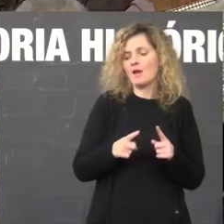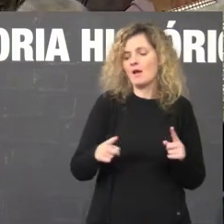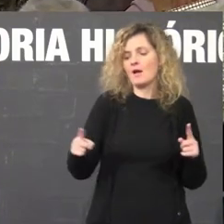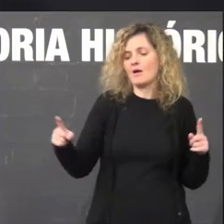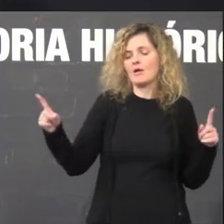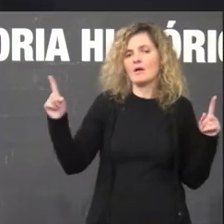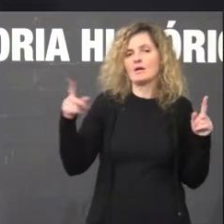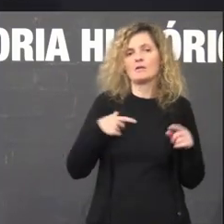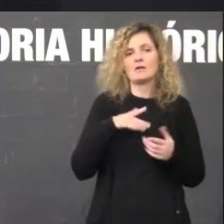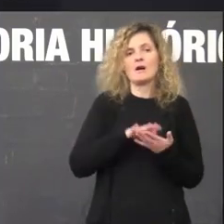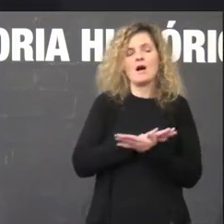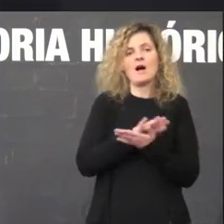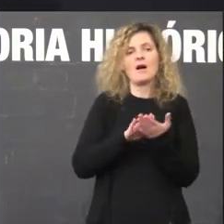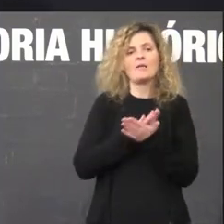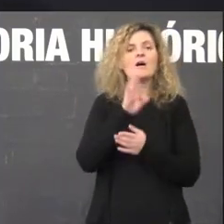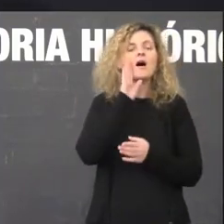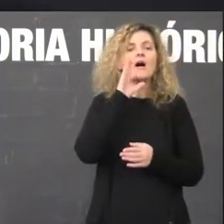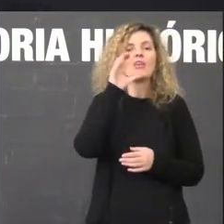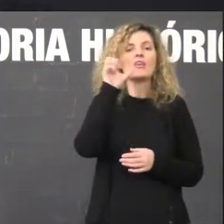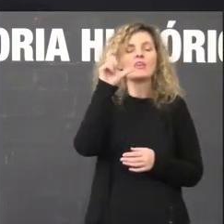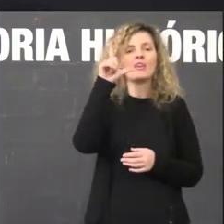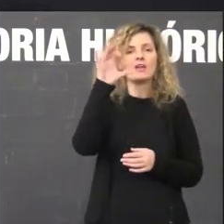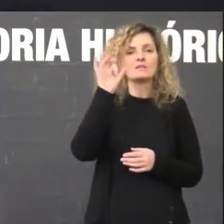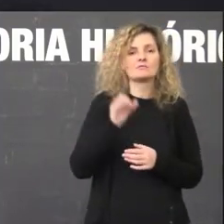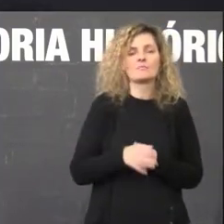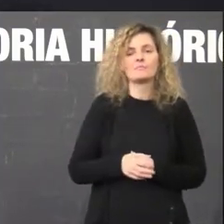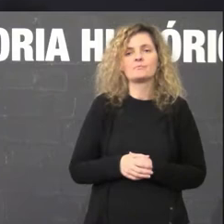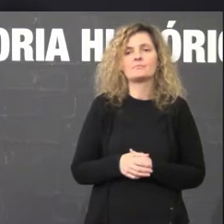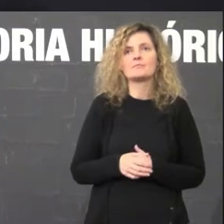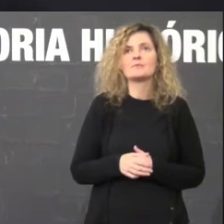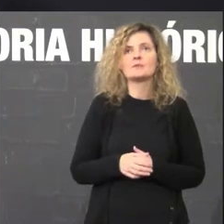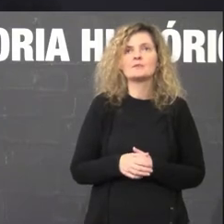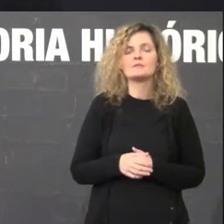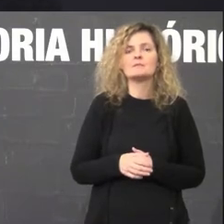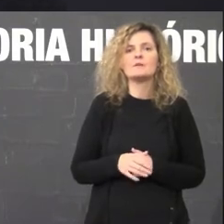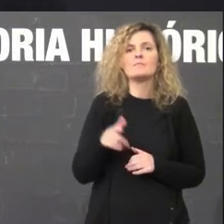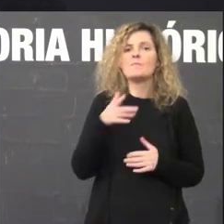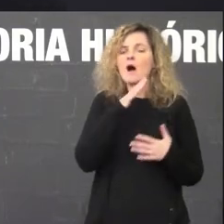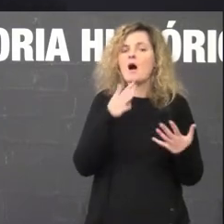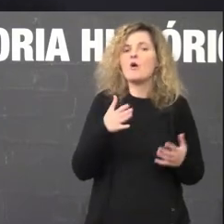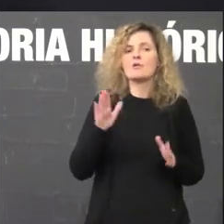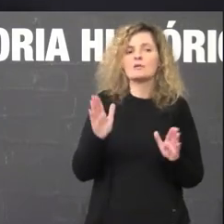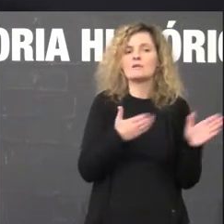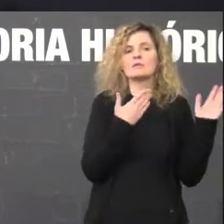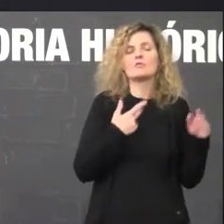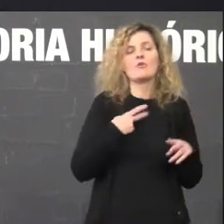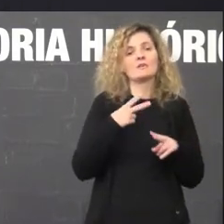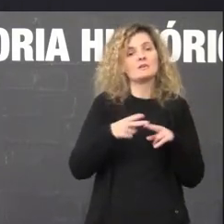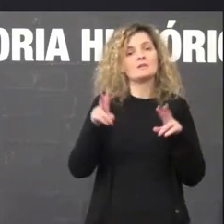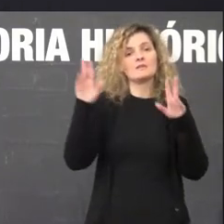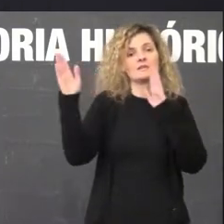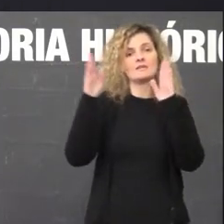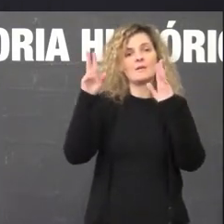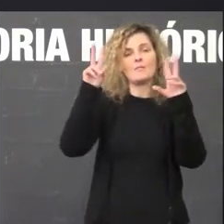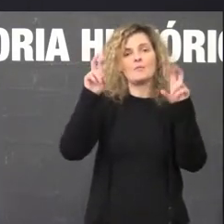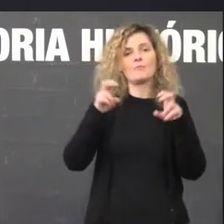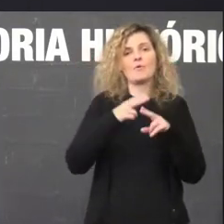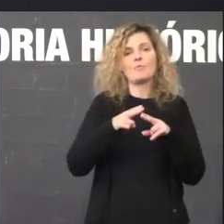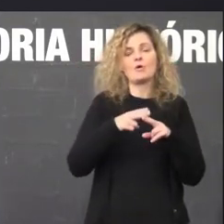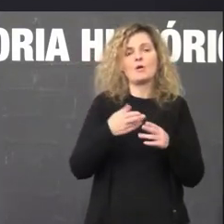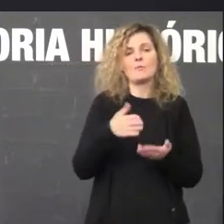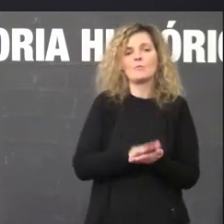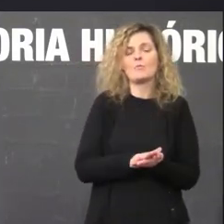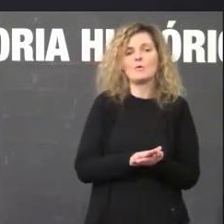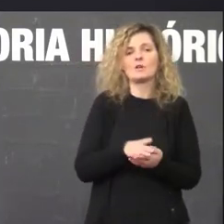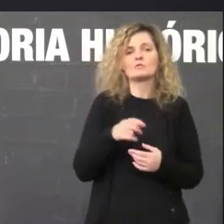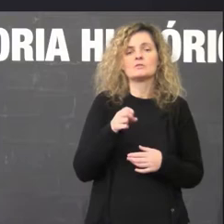pedra da que falaba noso Celso Emilio Ferreiro. E ora paso ao tempo político da morte de Franco dos